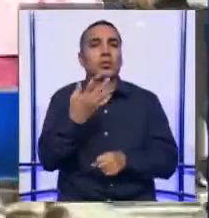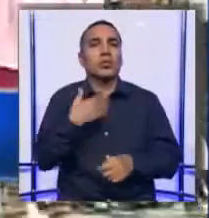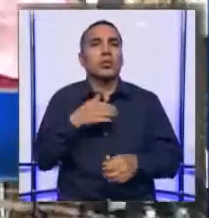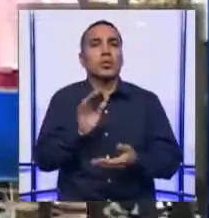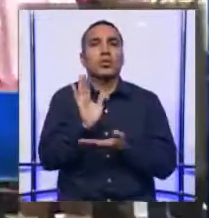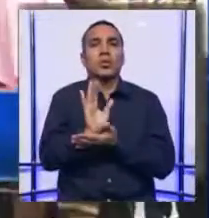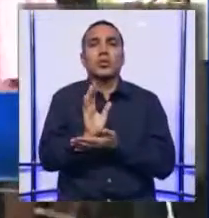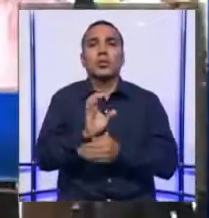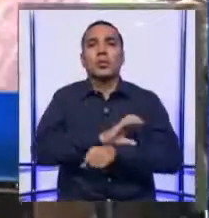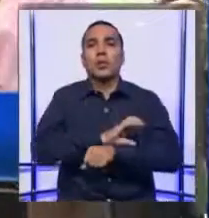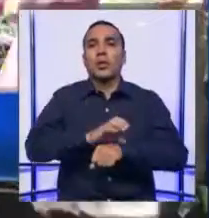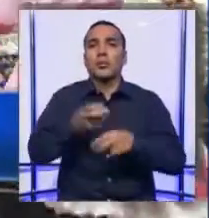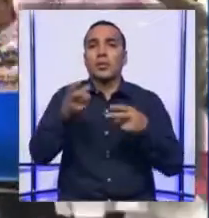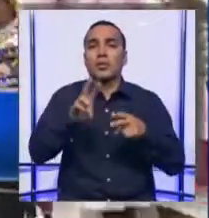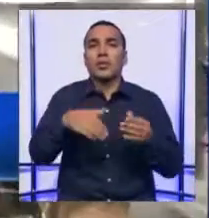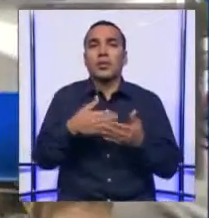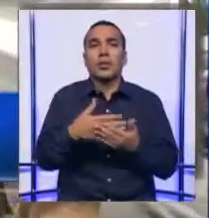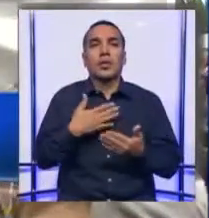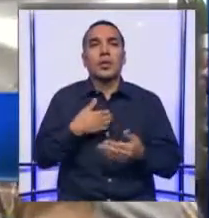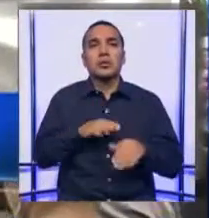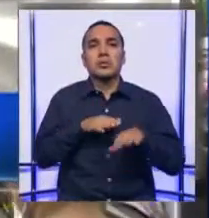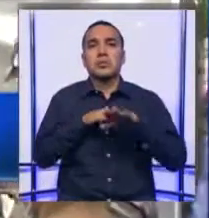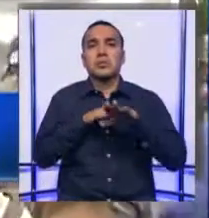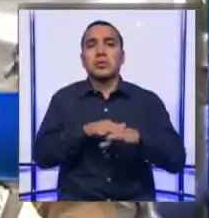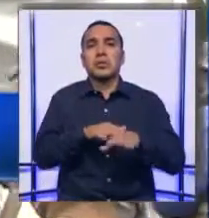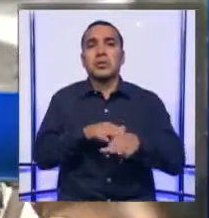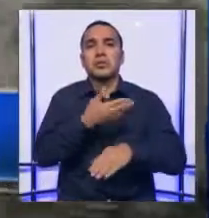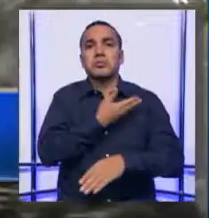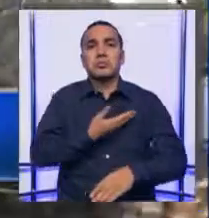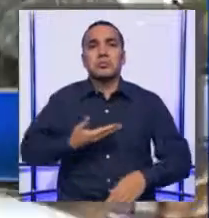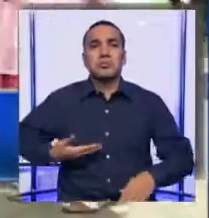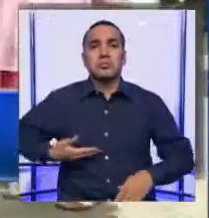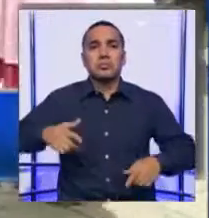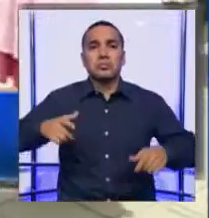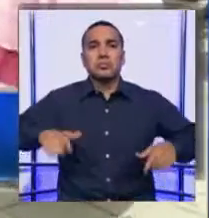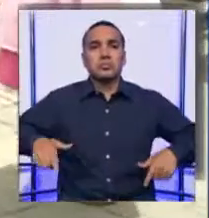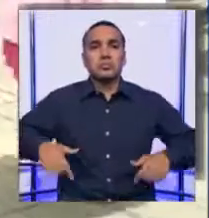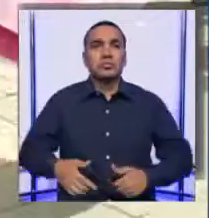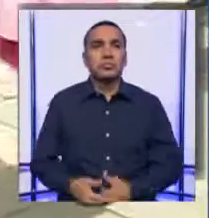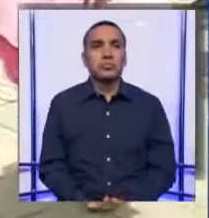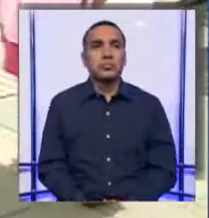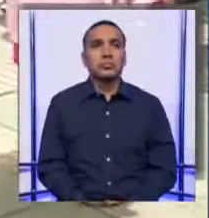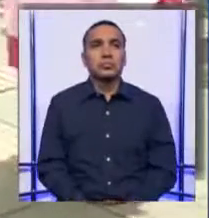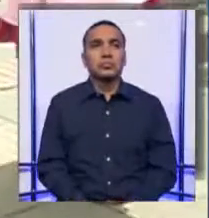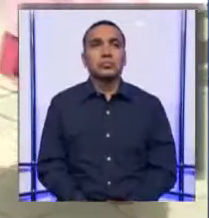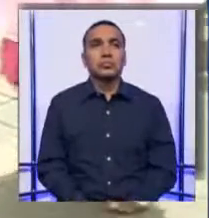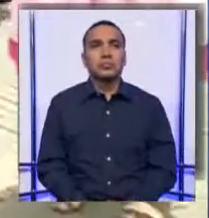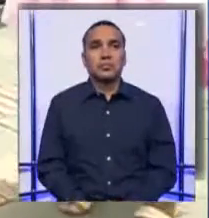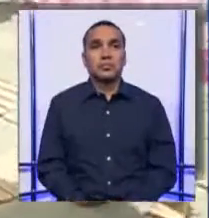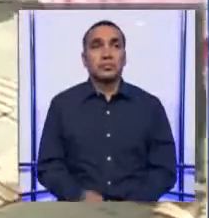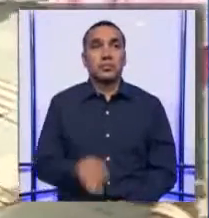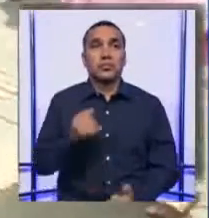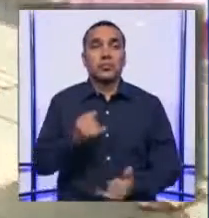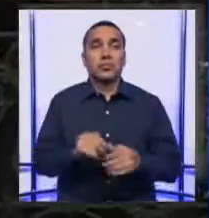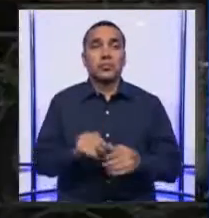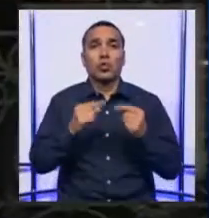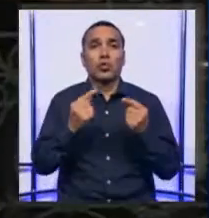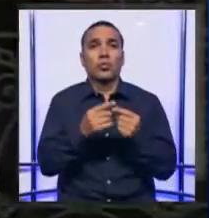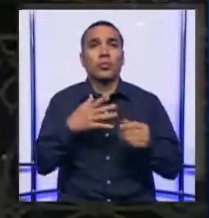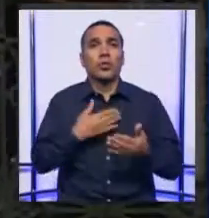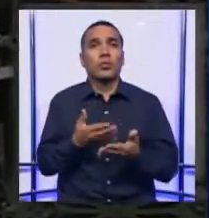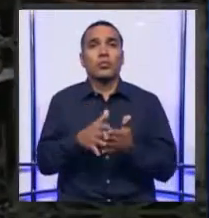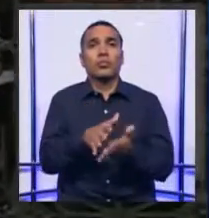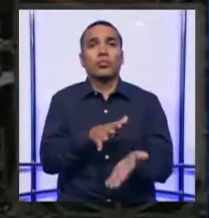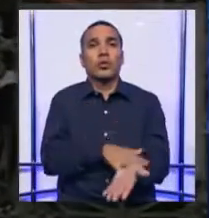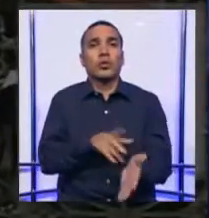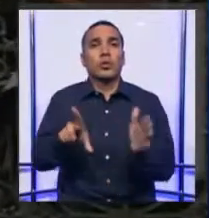Seguro Social Campesino, que mostraban su respaldo al presidente Lenín Moreno. Esta última agrupación entregó un proyecto